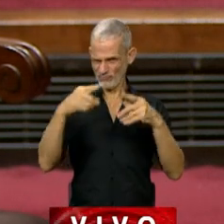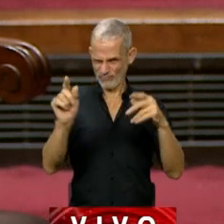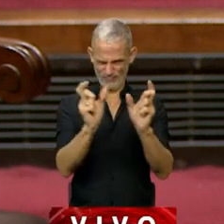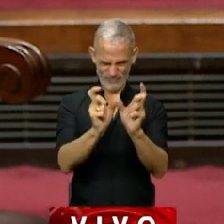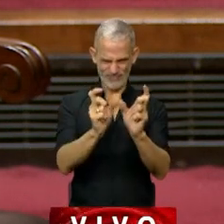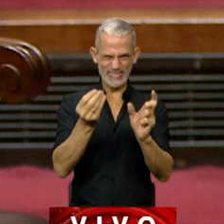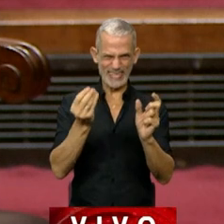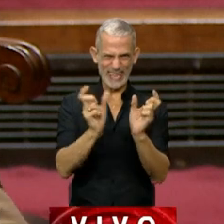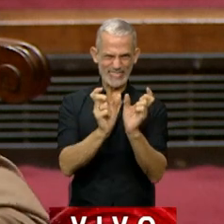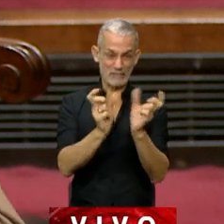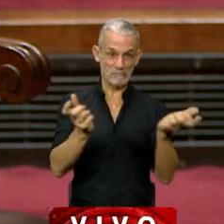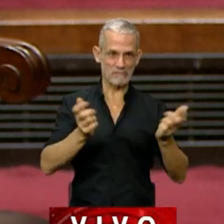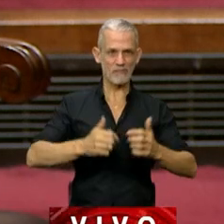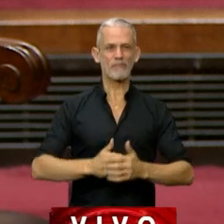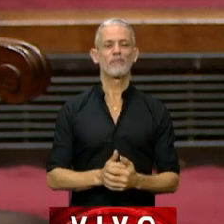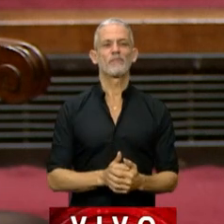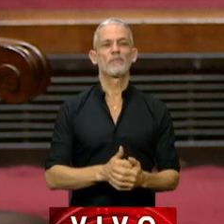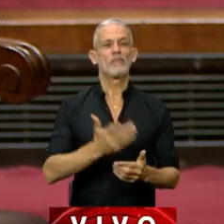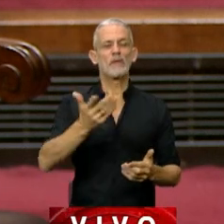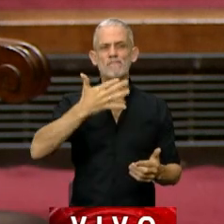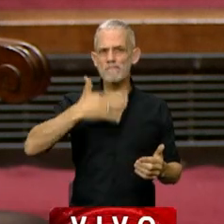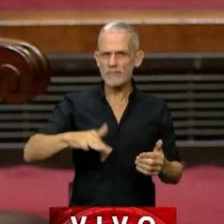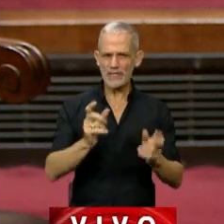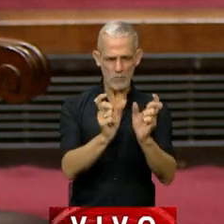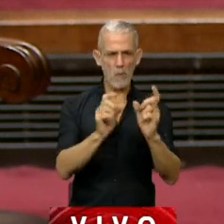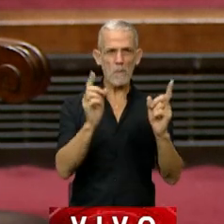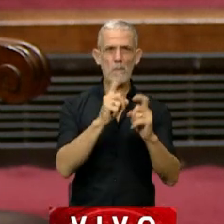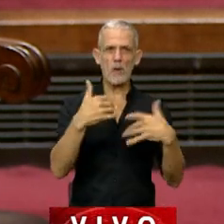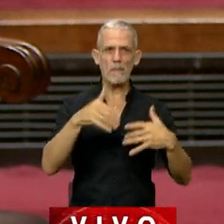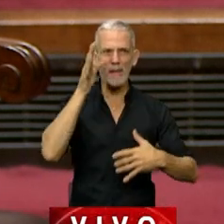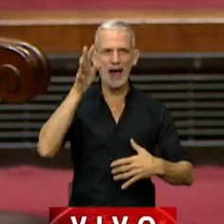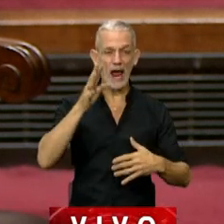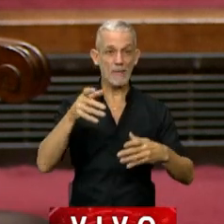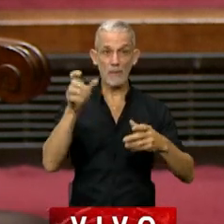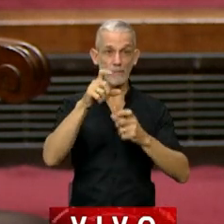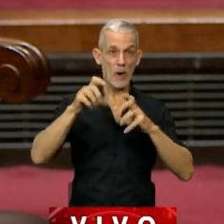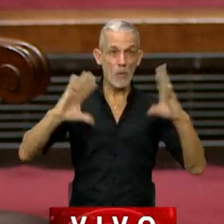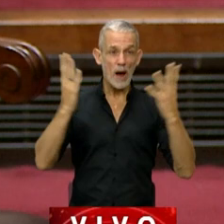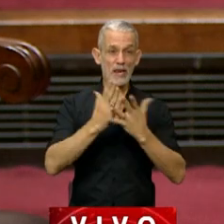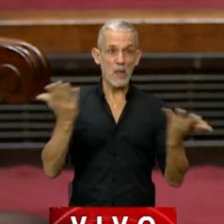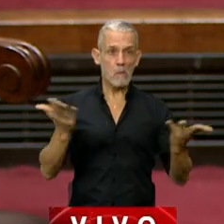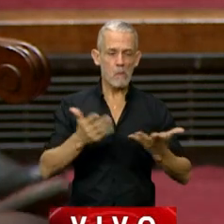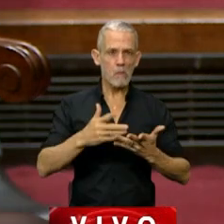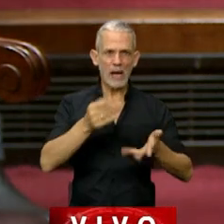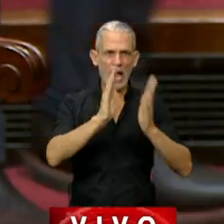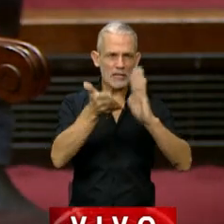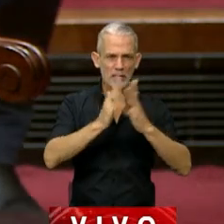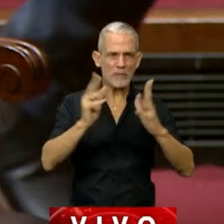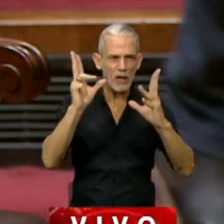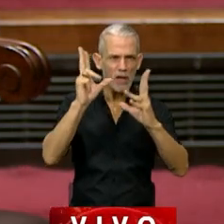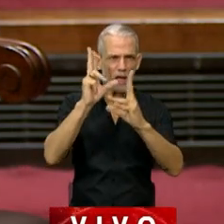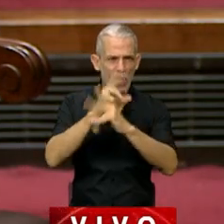extraño, pero realmente hay que entender que es un problema serio, porque la humanidad se está quedando sin recursos terapéuticos